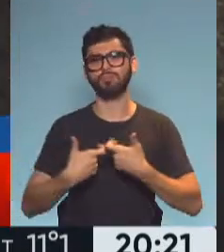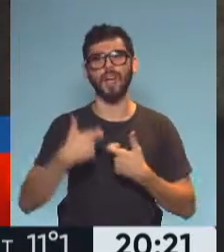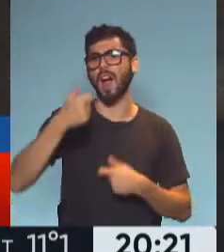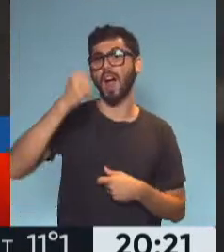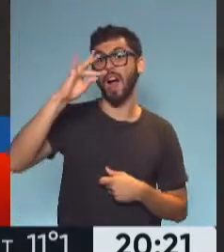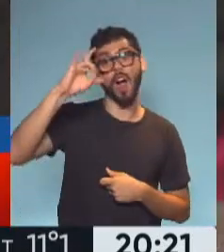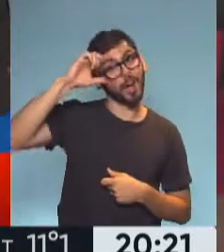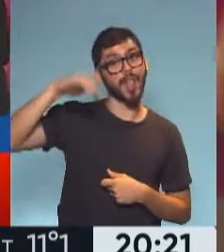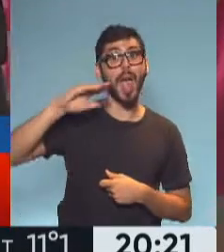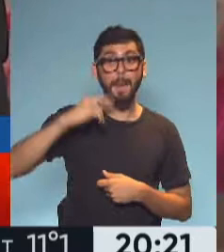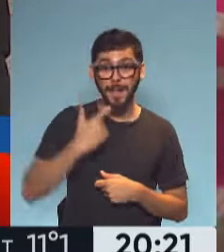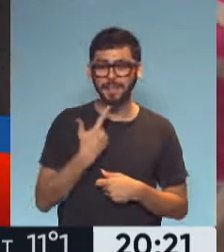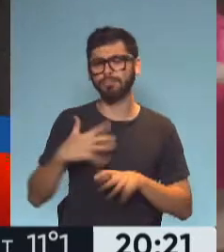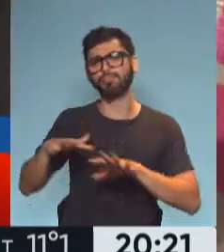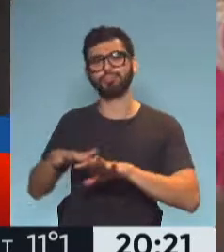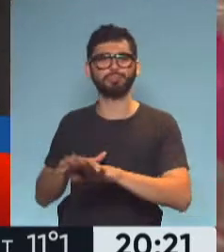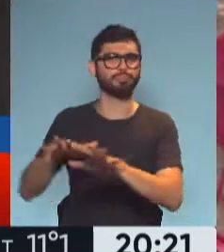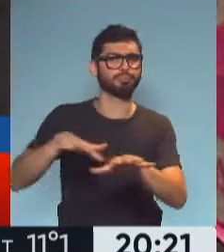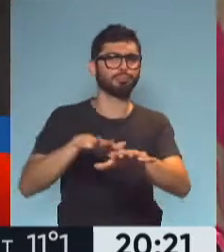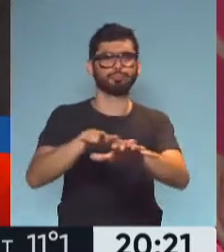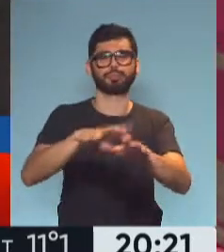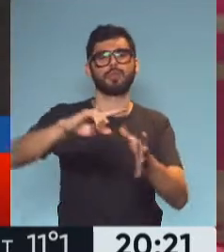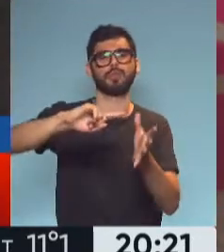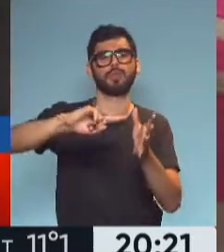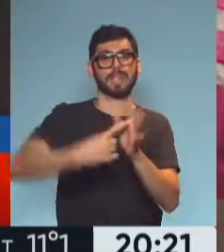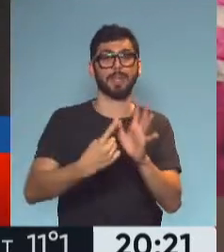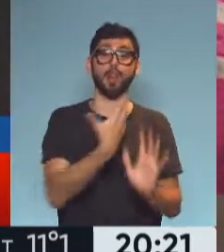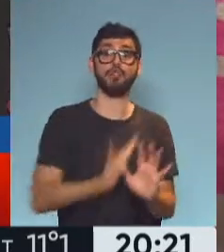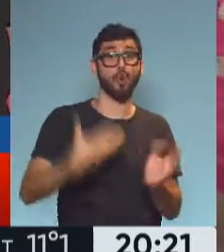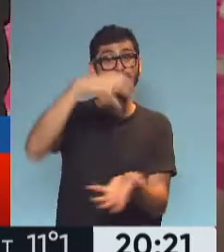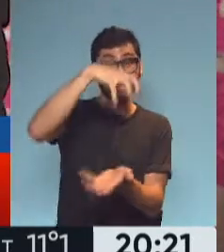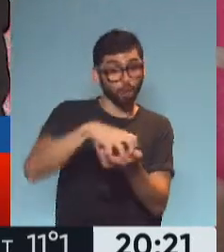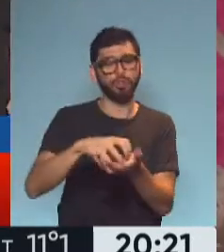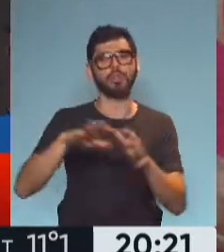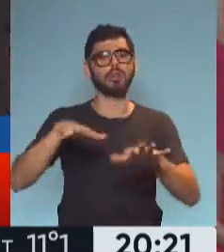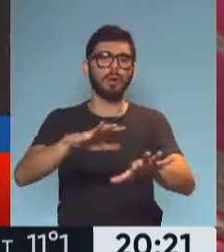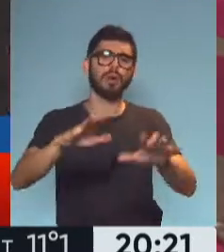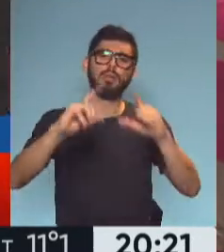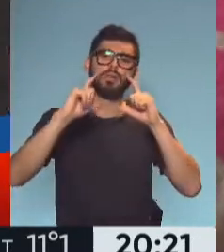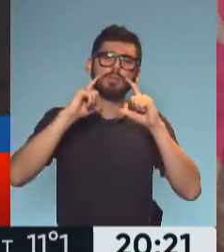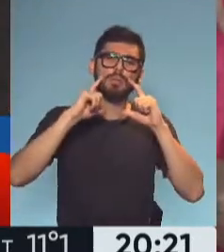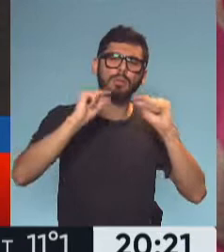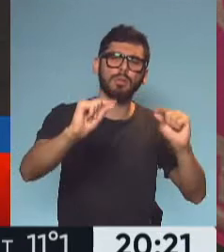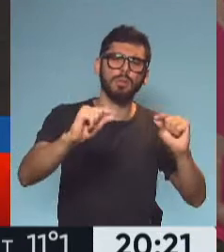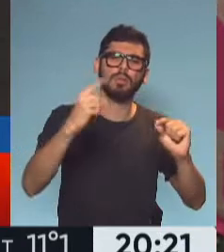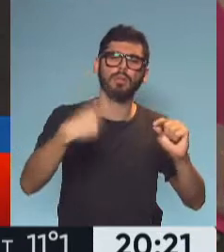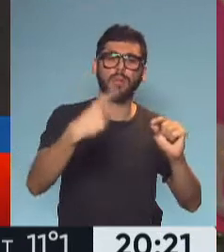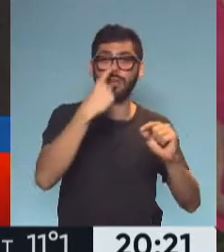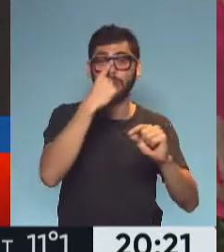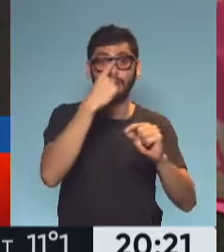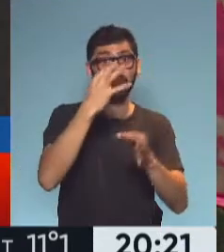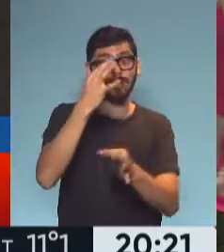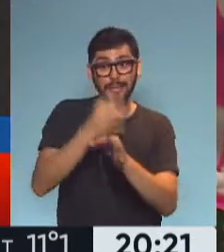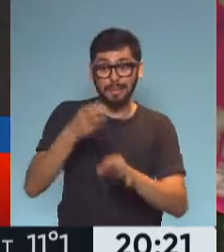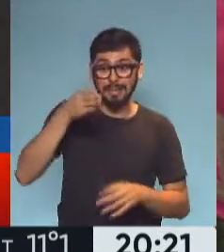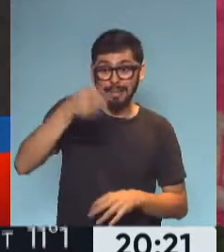movilizaron hasta la sede del gobierno porteño para reclamar, entre otras cosas, por la decisión de la presencialidad